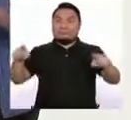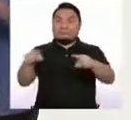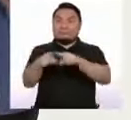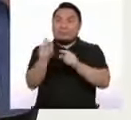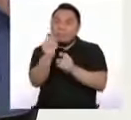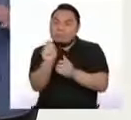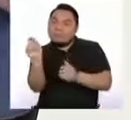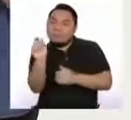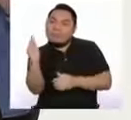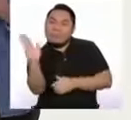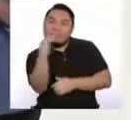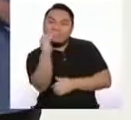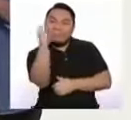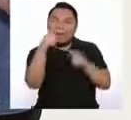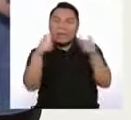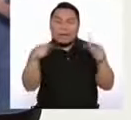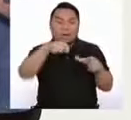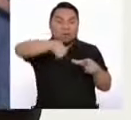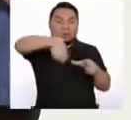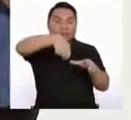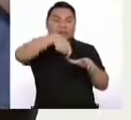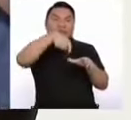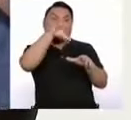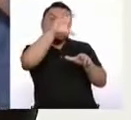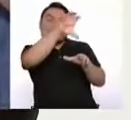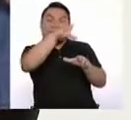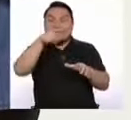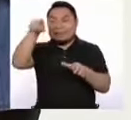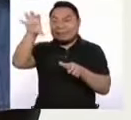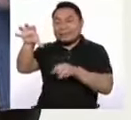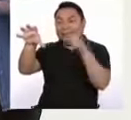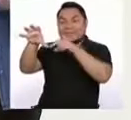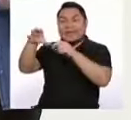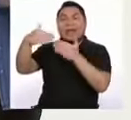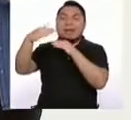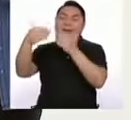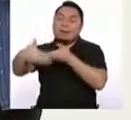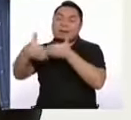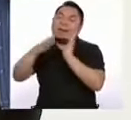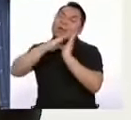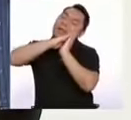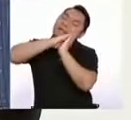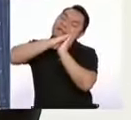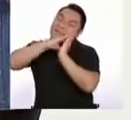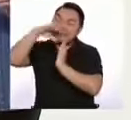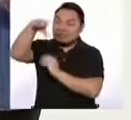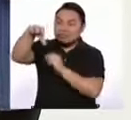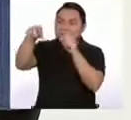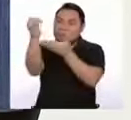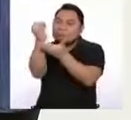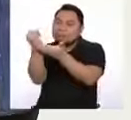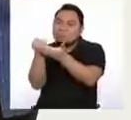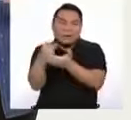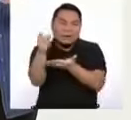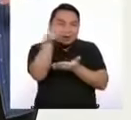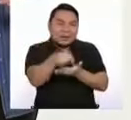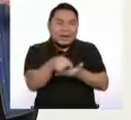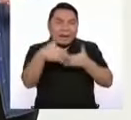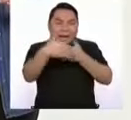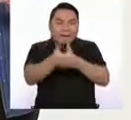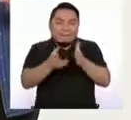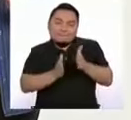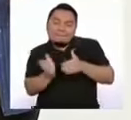Aquí podemos ver la cocina. En este lado, la habitación. Aquí hay un